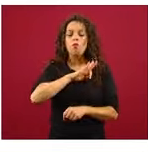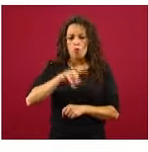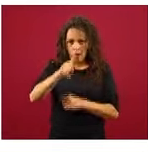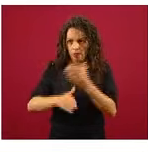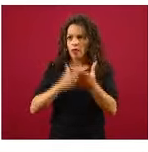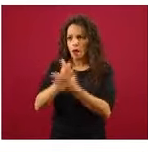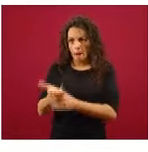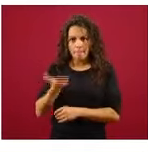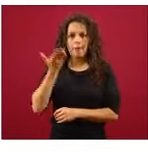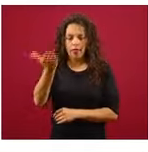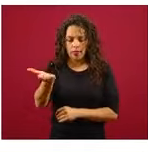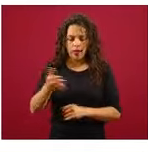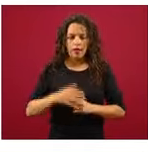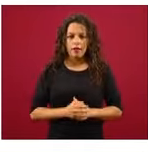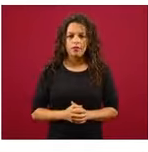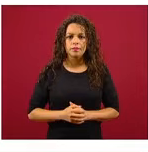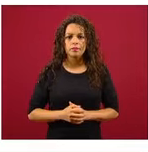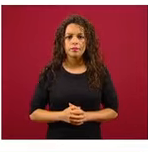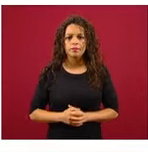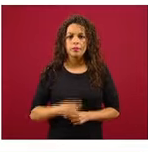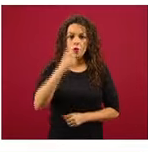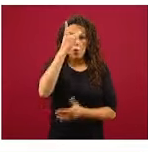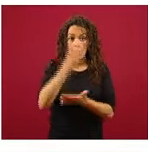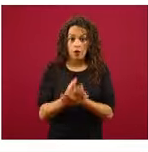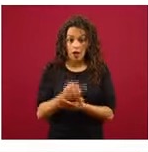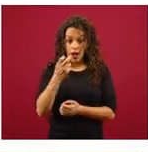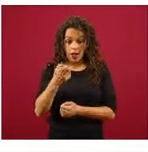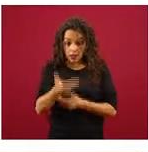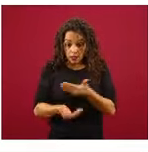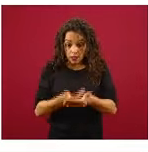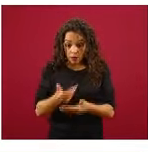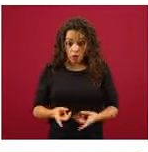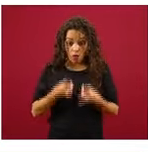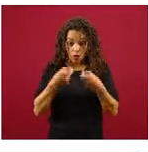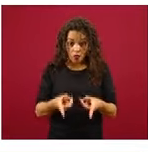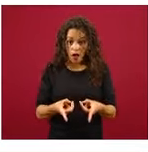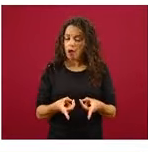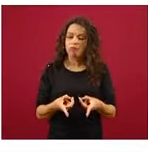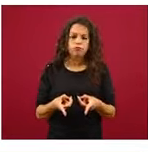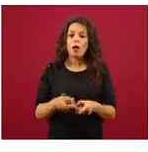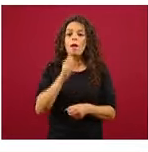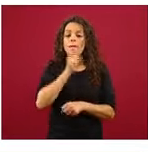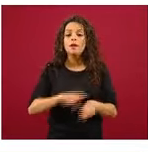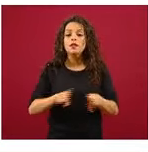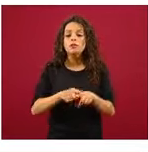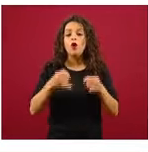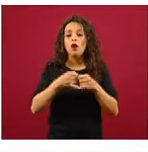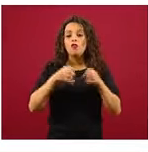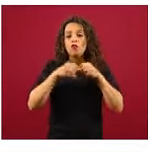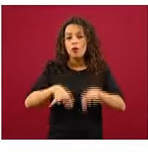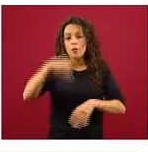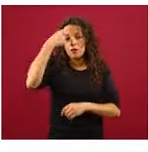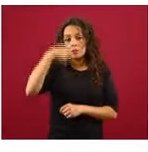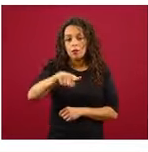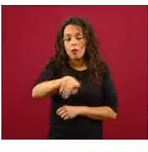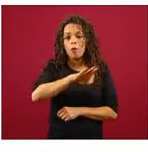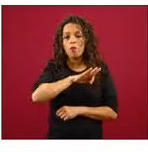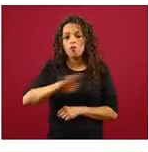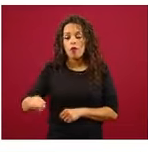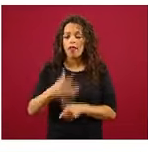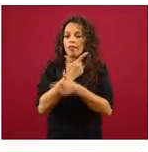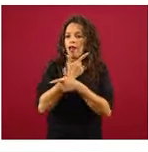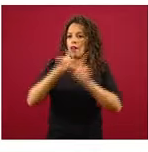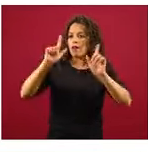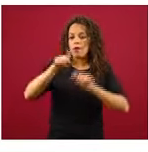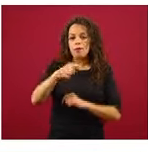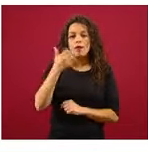igualmente no solamente son los servicios que deben recibir los adolescentes, sino la información para ejercer su sexualidad de manera